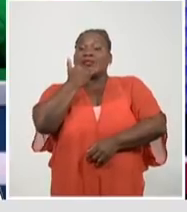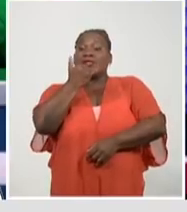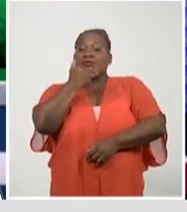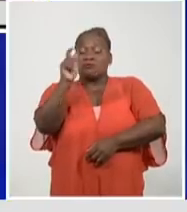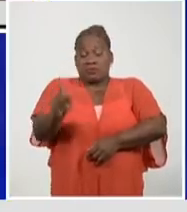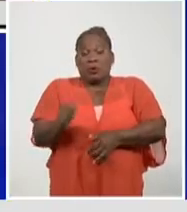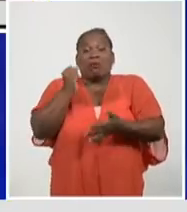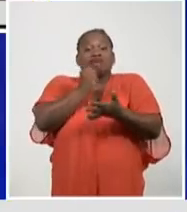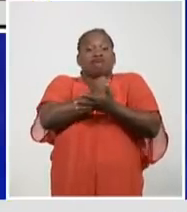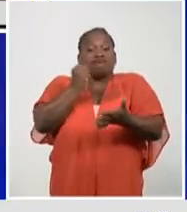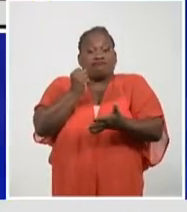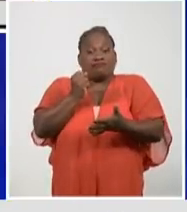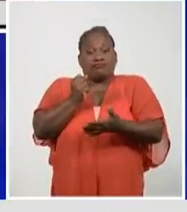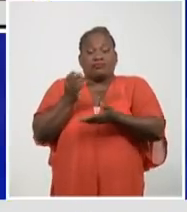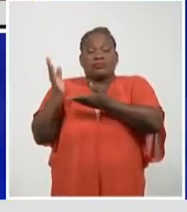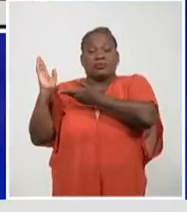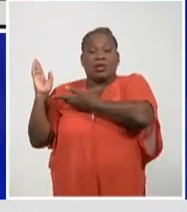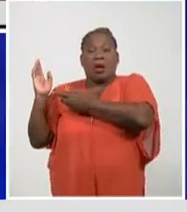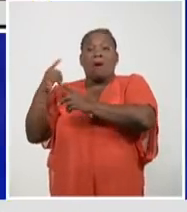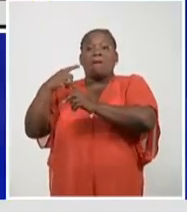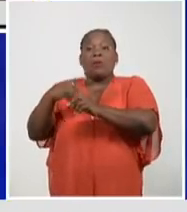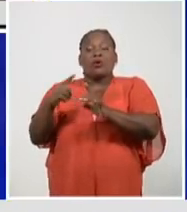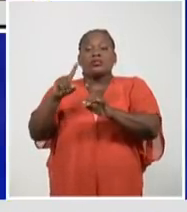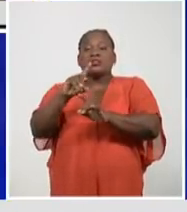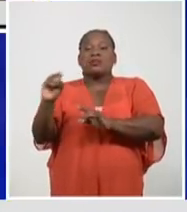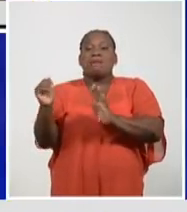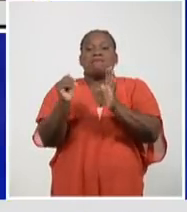confirmados por 100.000 habitantes,